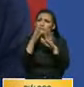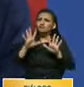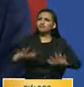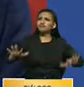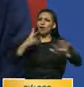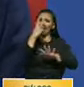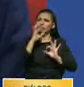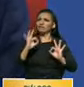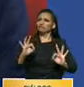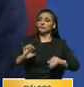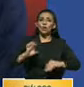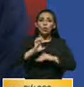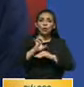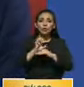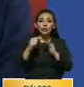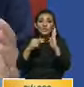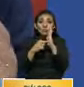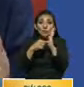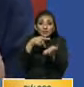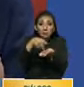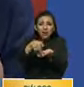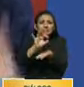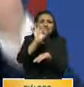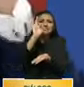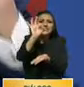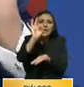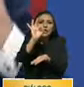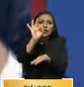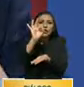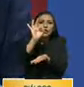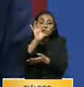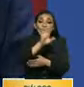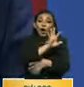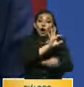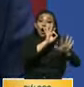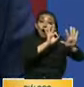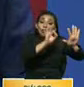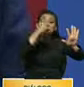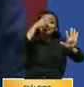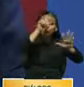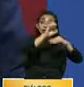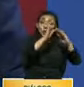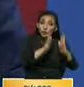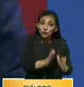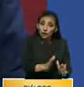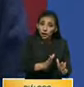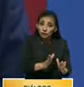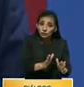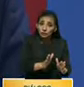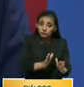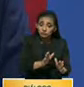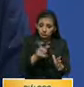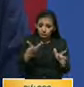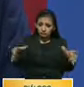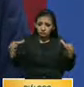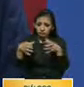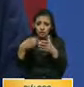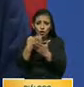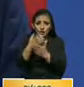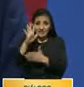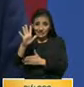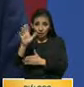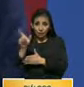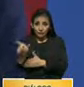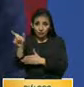Ecuador para generar empleo, porque 5 de 8 millones de ecuatorianos que forman parte de la población